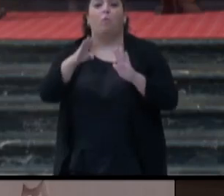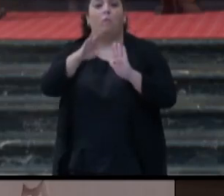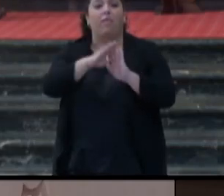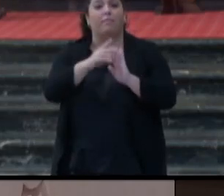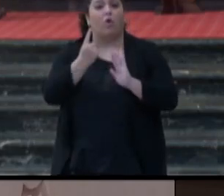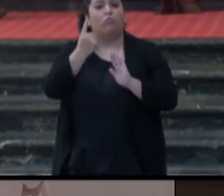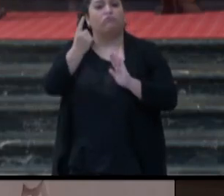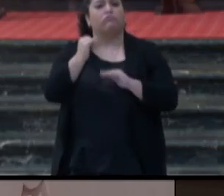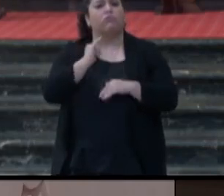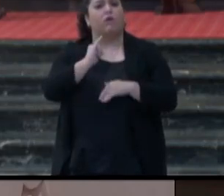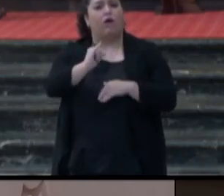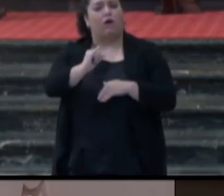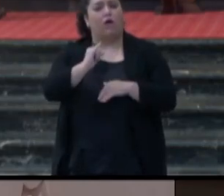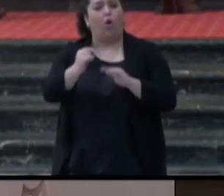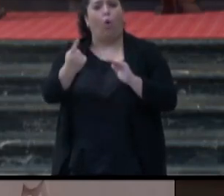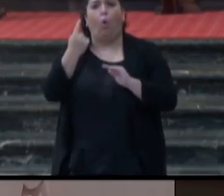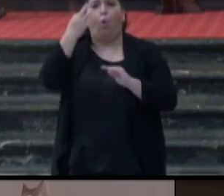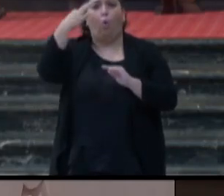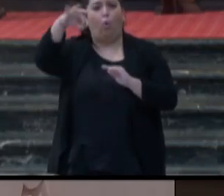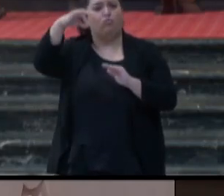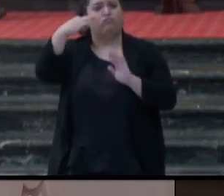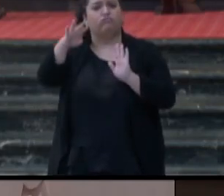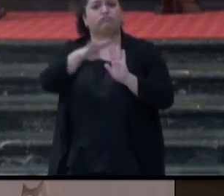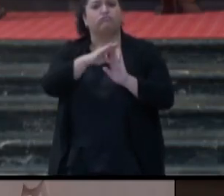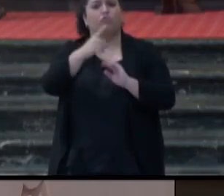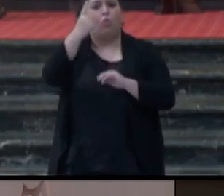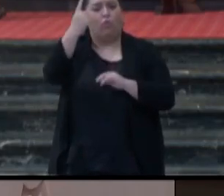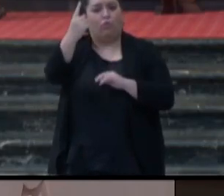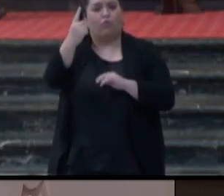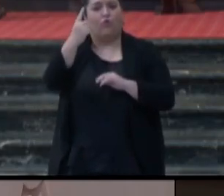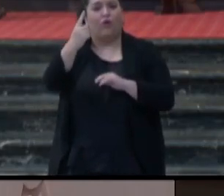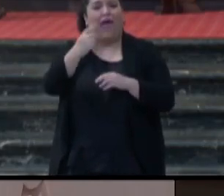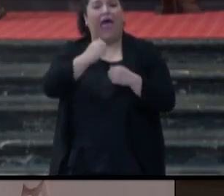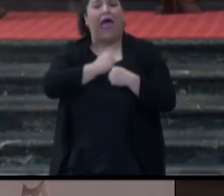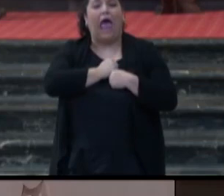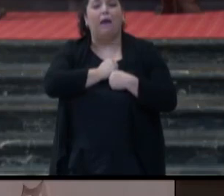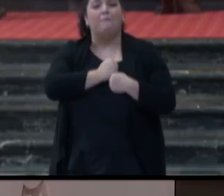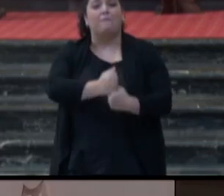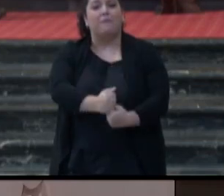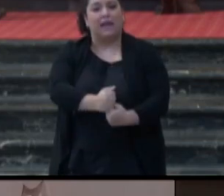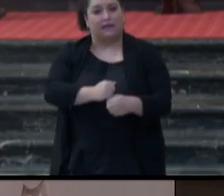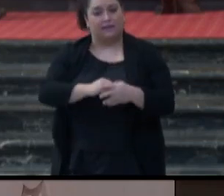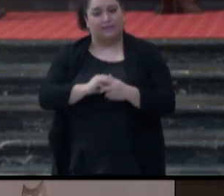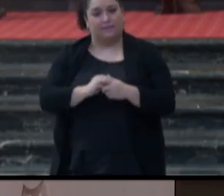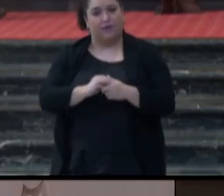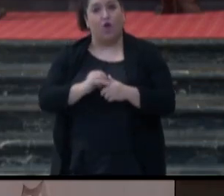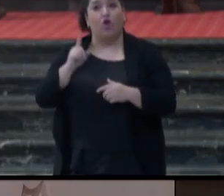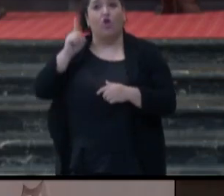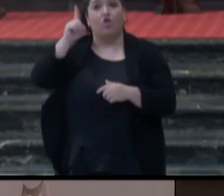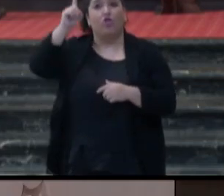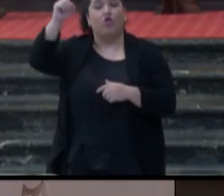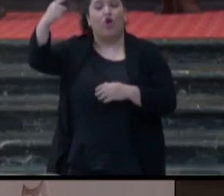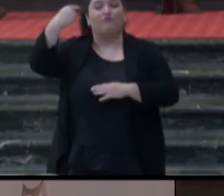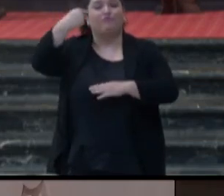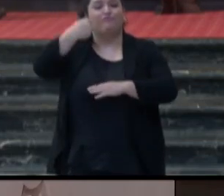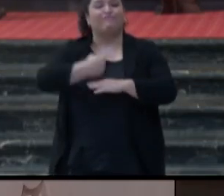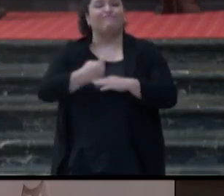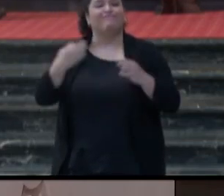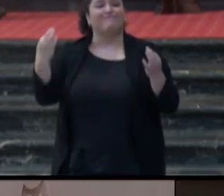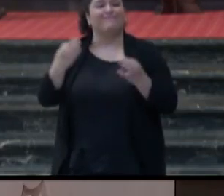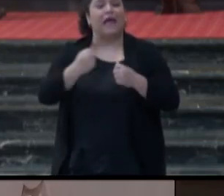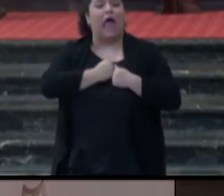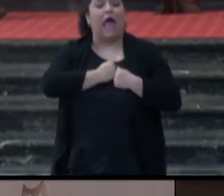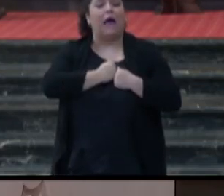mandamiento un solo mandamiento amarás Dios nos manda